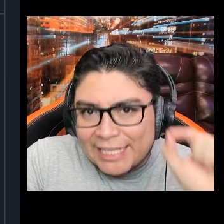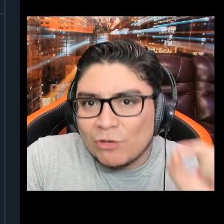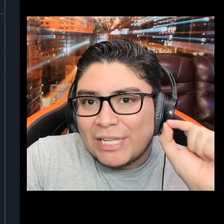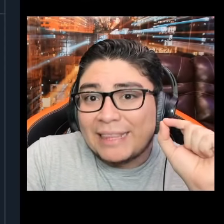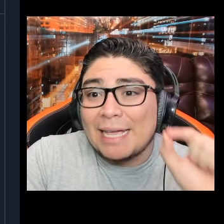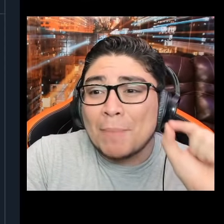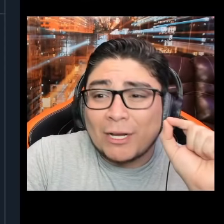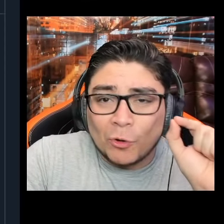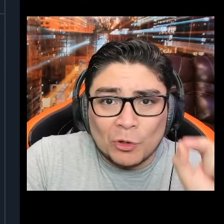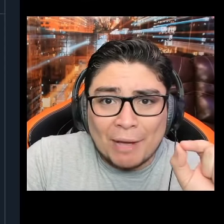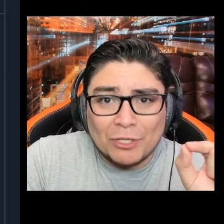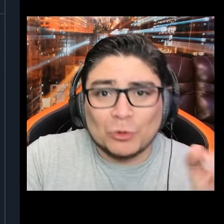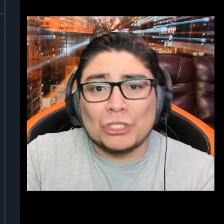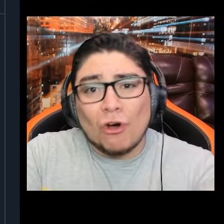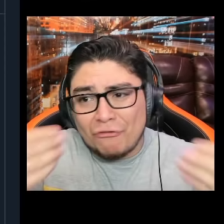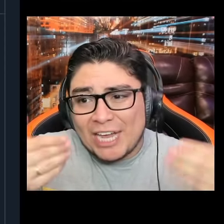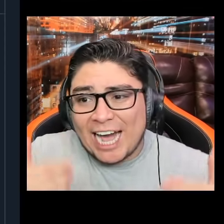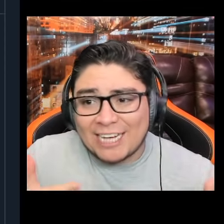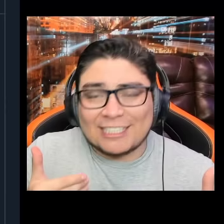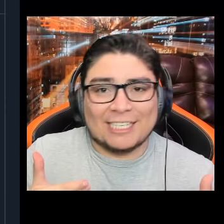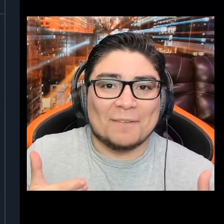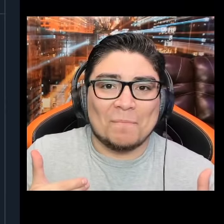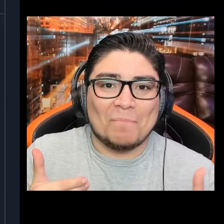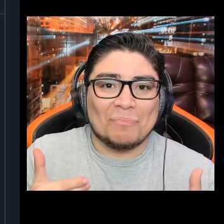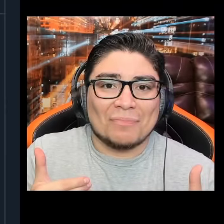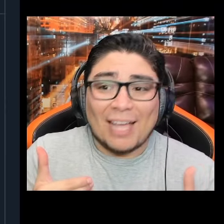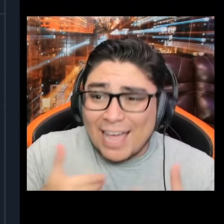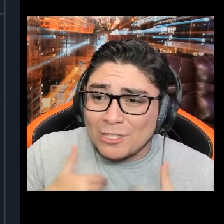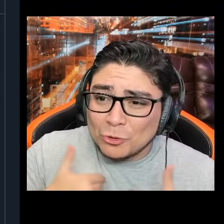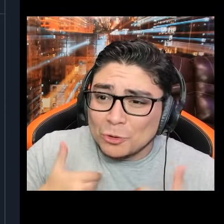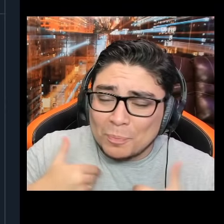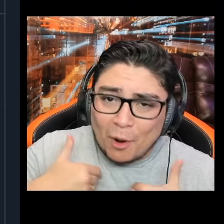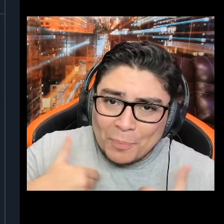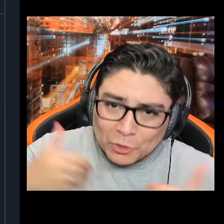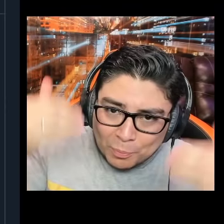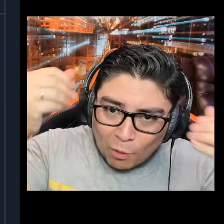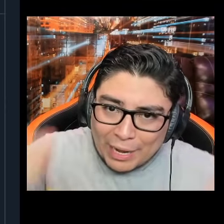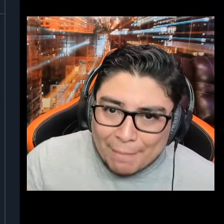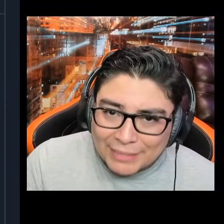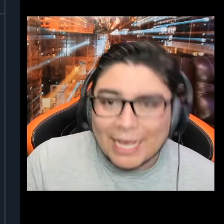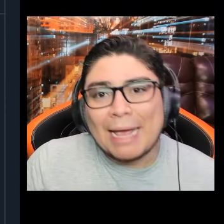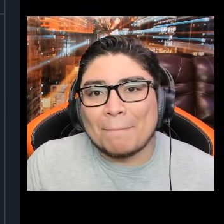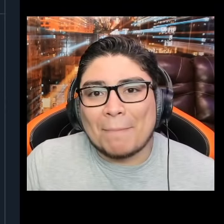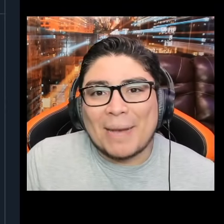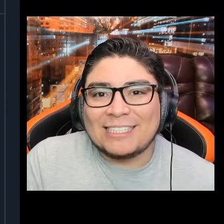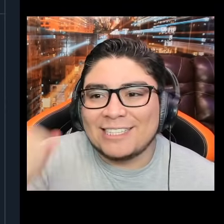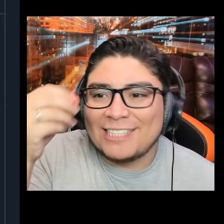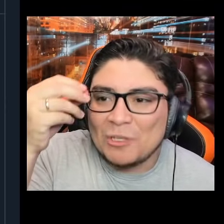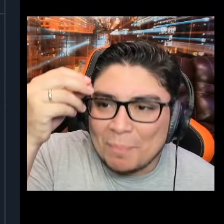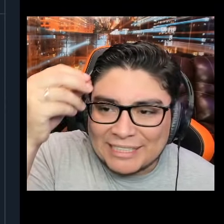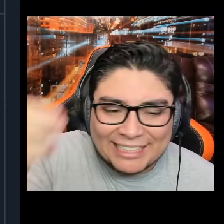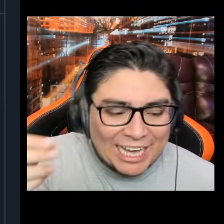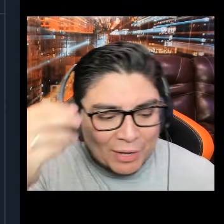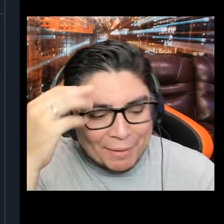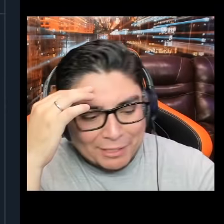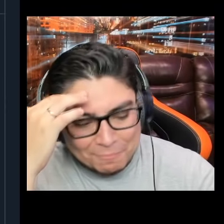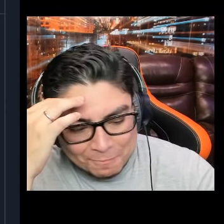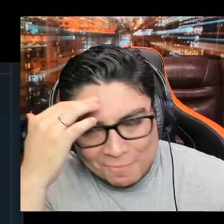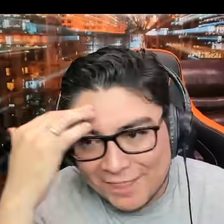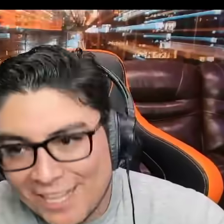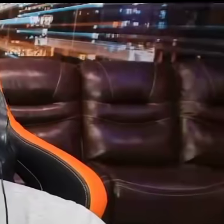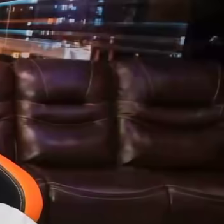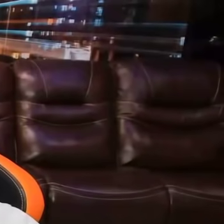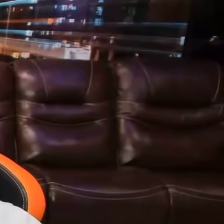metido en el tema y coronavirus y no fijarse en sus propios problemas papá está siendo investigado a